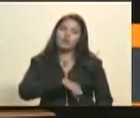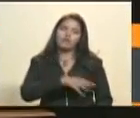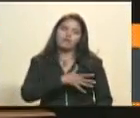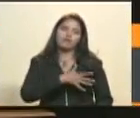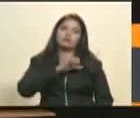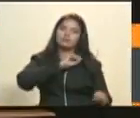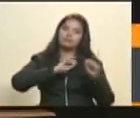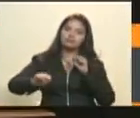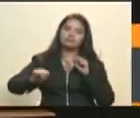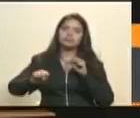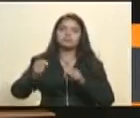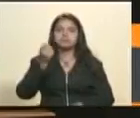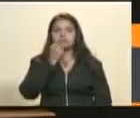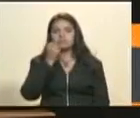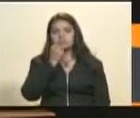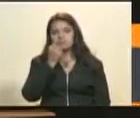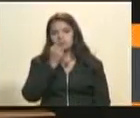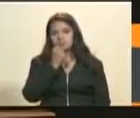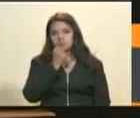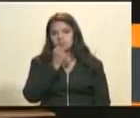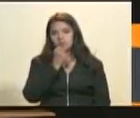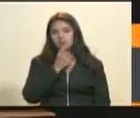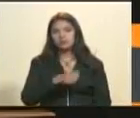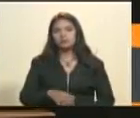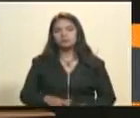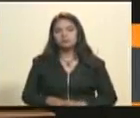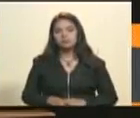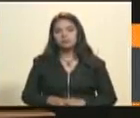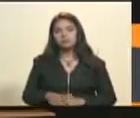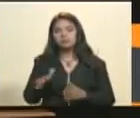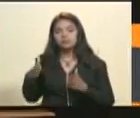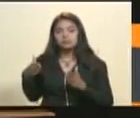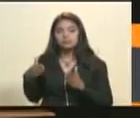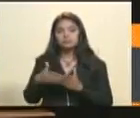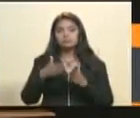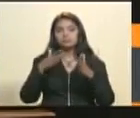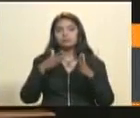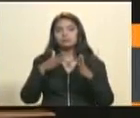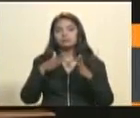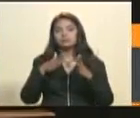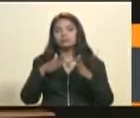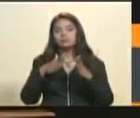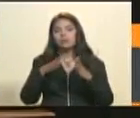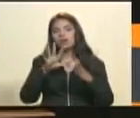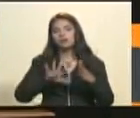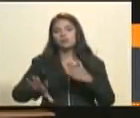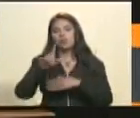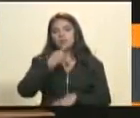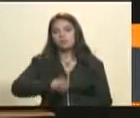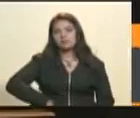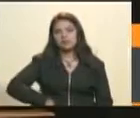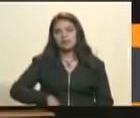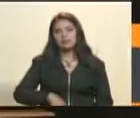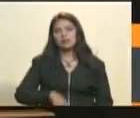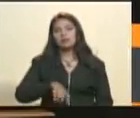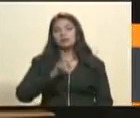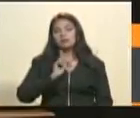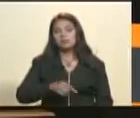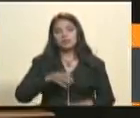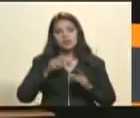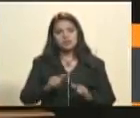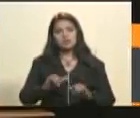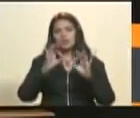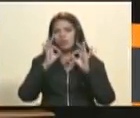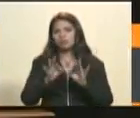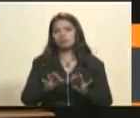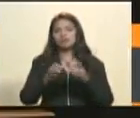rechazo a la infamia y a la ignominia contra la que atacan a nuestro presidente, hijo digno de